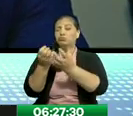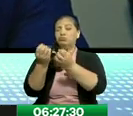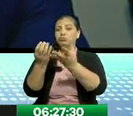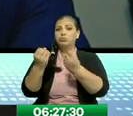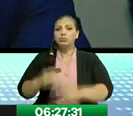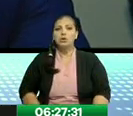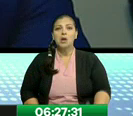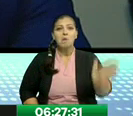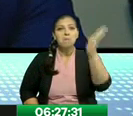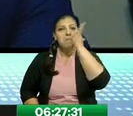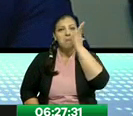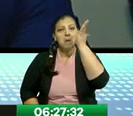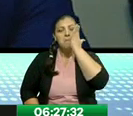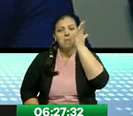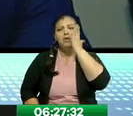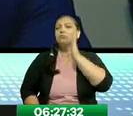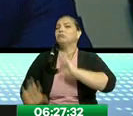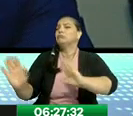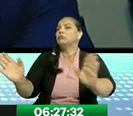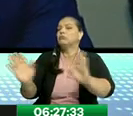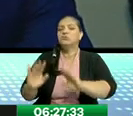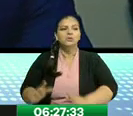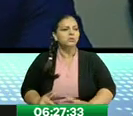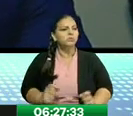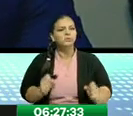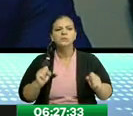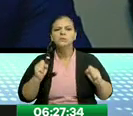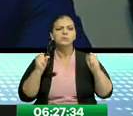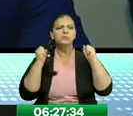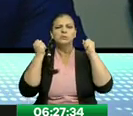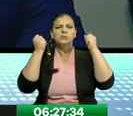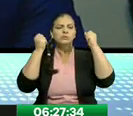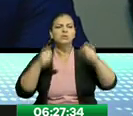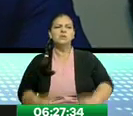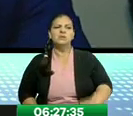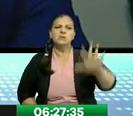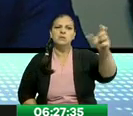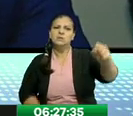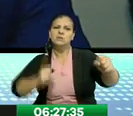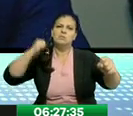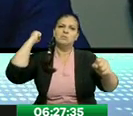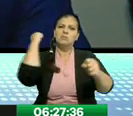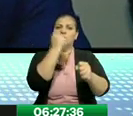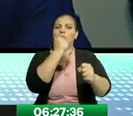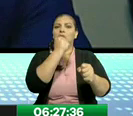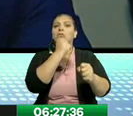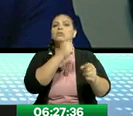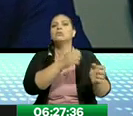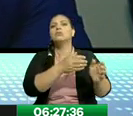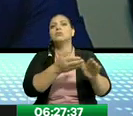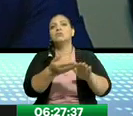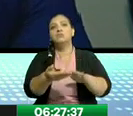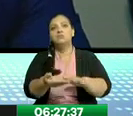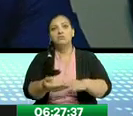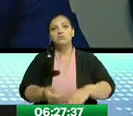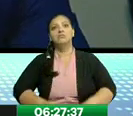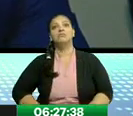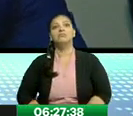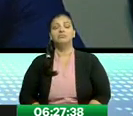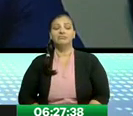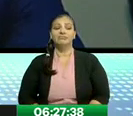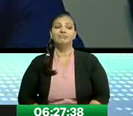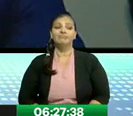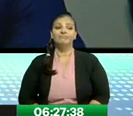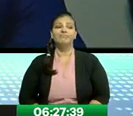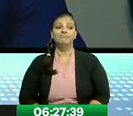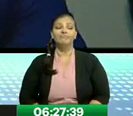obviamente la justicia ya le cayó, pero ¿cuántos casos más tendremos que ver? Bueno, es una situación... ¿Cuántos casos más para que tome medidas? Claro, es una situación que vamos a